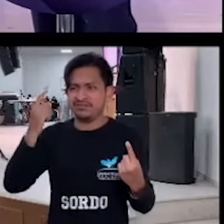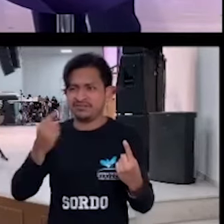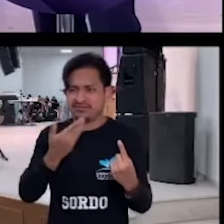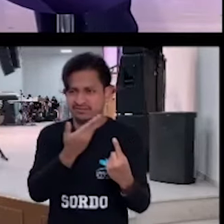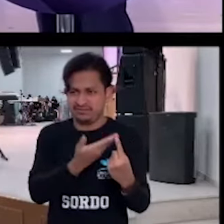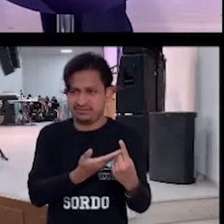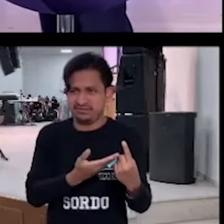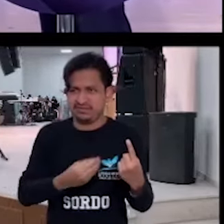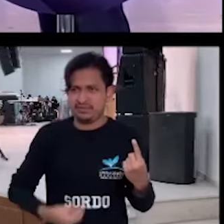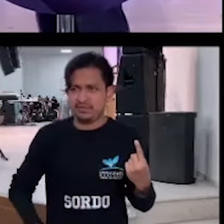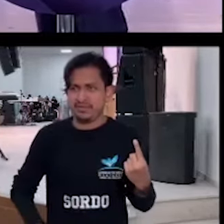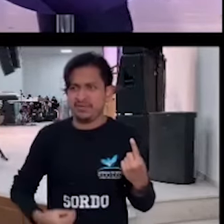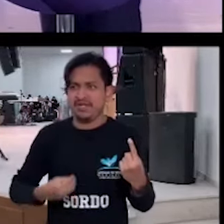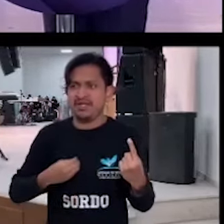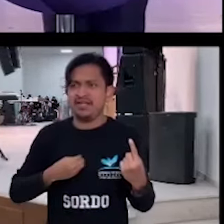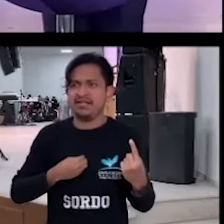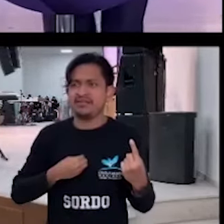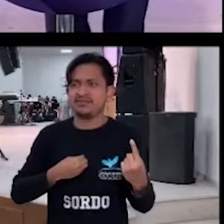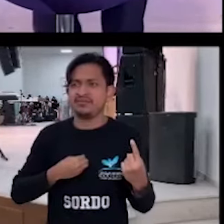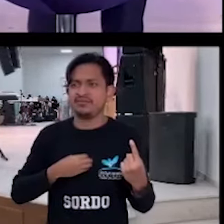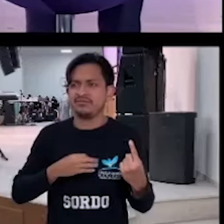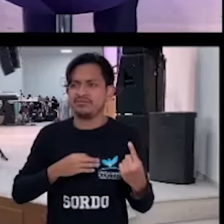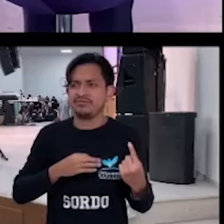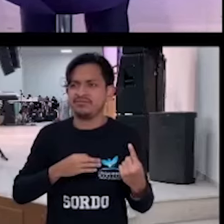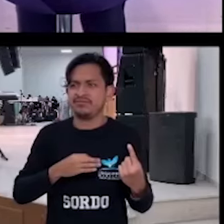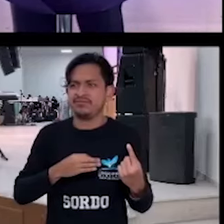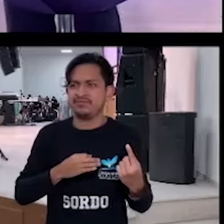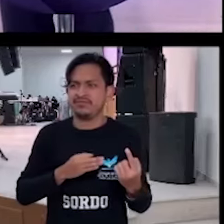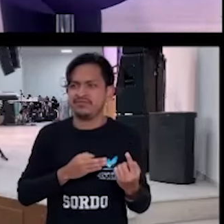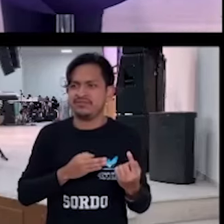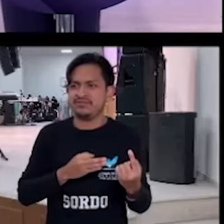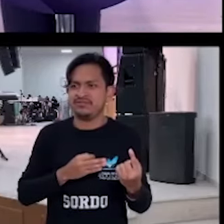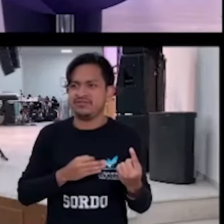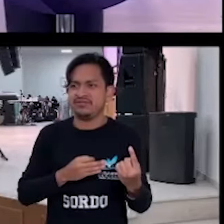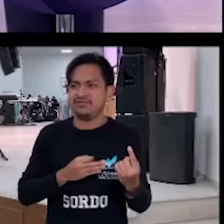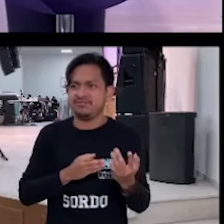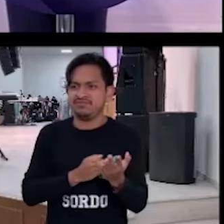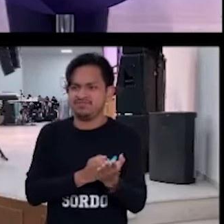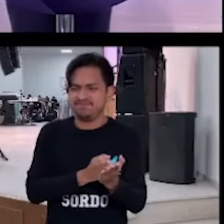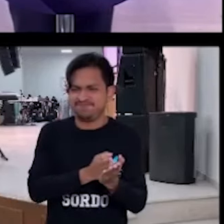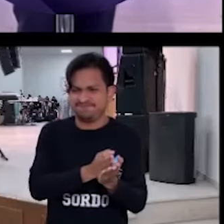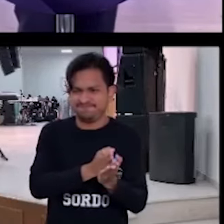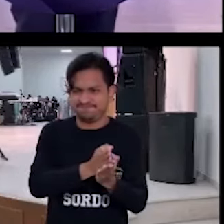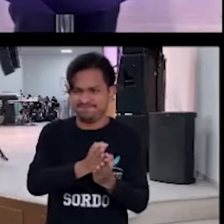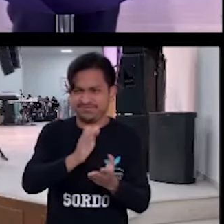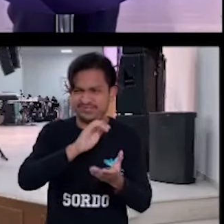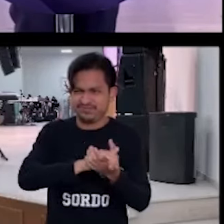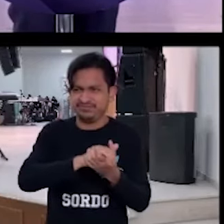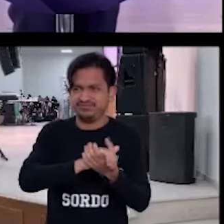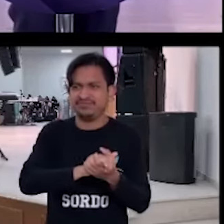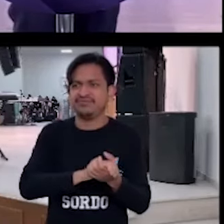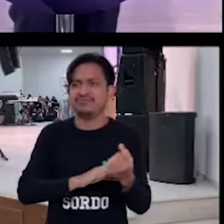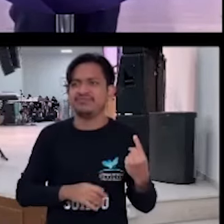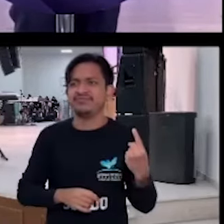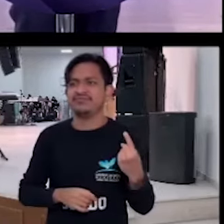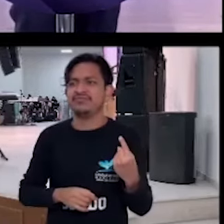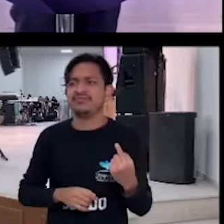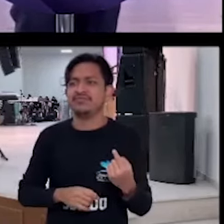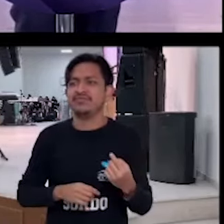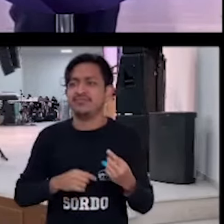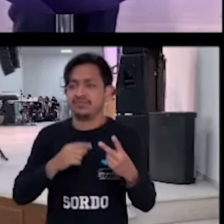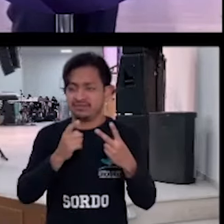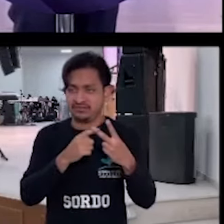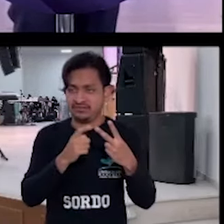a su esposa, que esto es lo que ya alude a nuestro tema, ¿no? Debe ser fiel a su esposa, debe tener